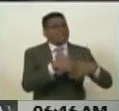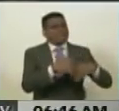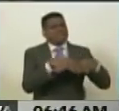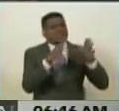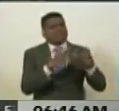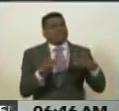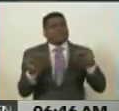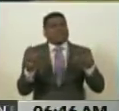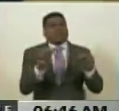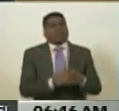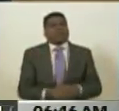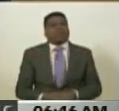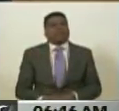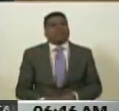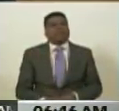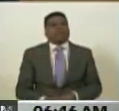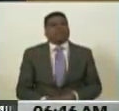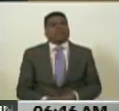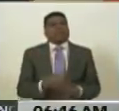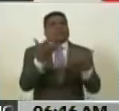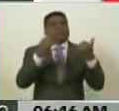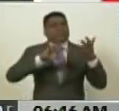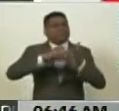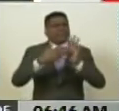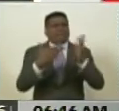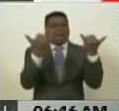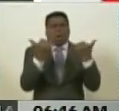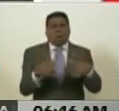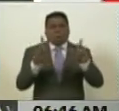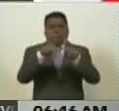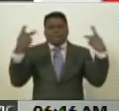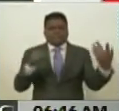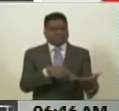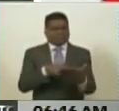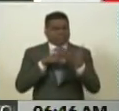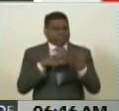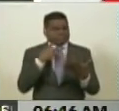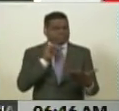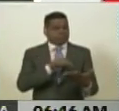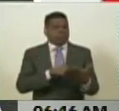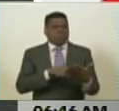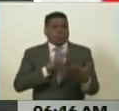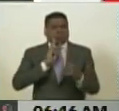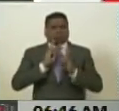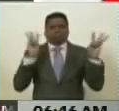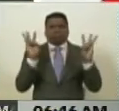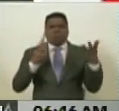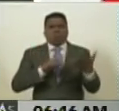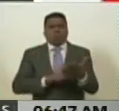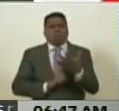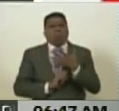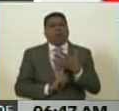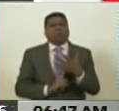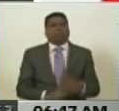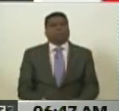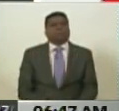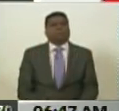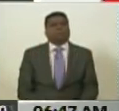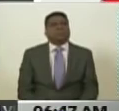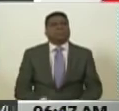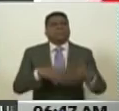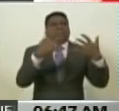hermano Hernán Canorea lo que es la mancheta el día de hoy y obviamente el titular principal del diario el Nacional. Pero, ¿qué dice también Anabel de Web?